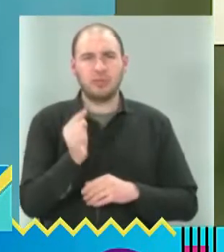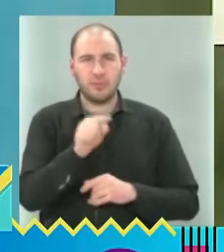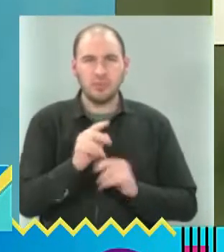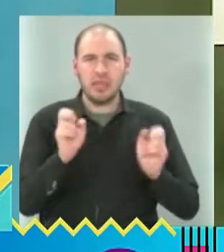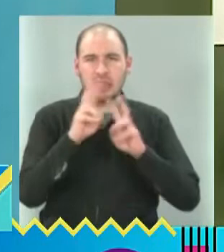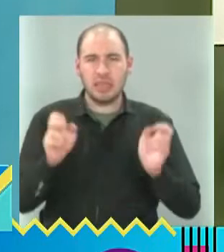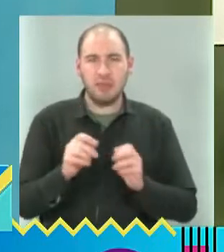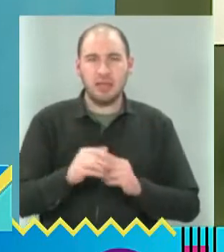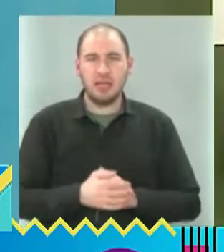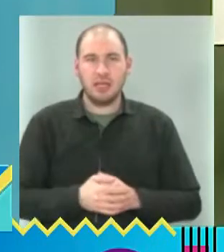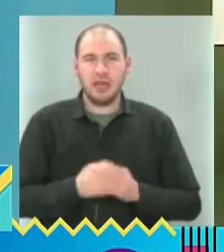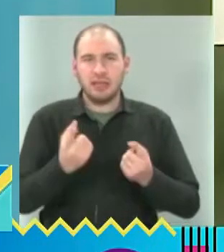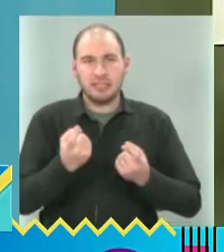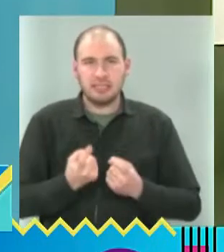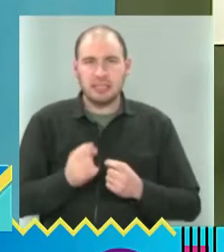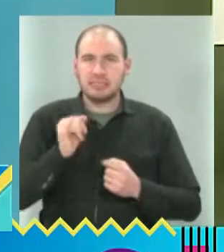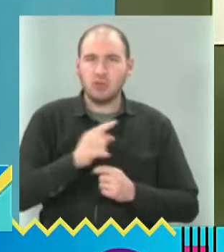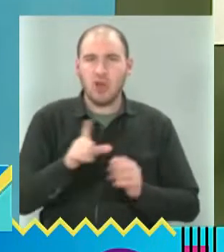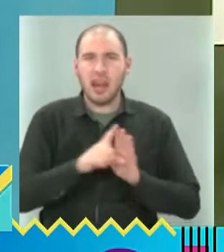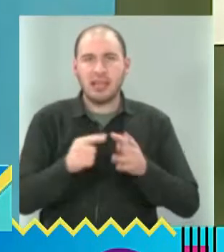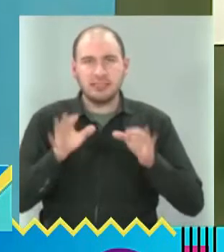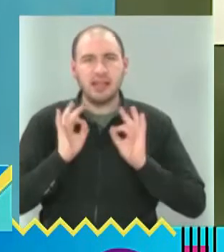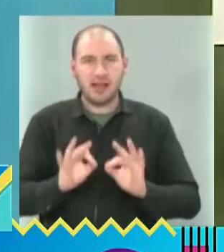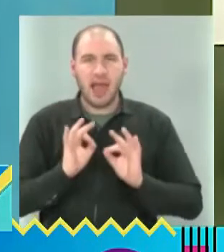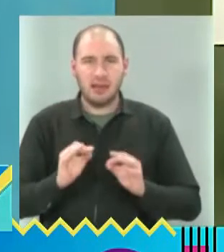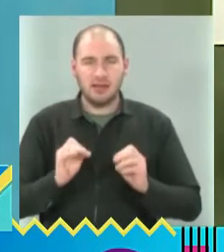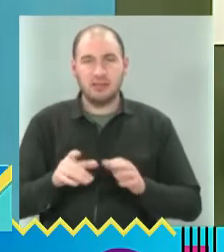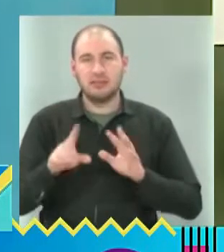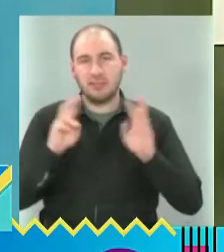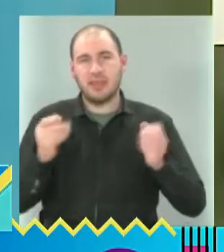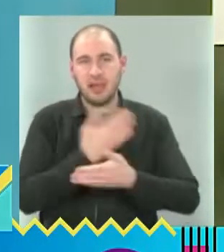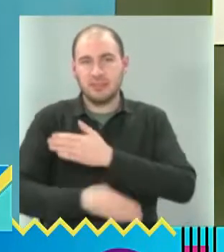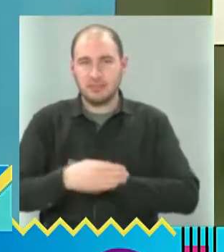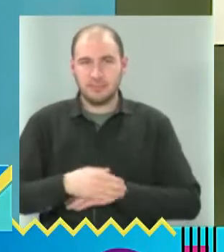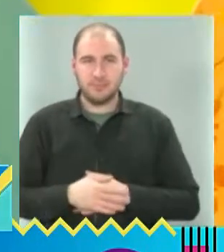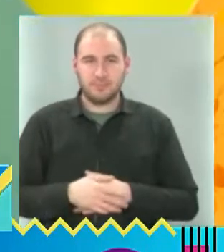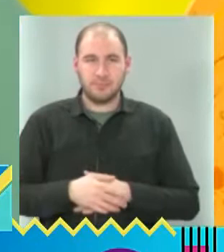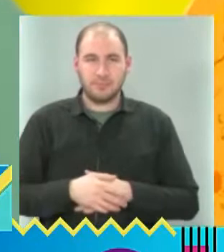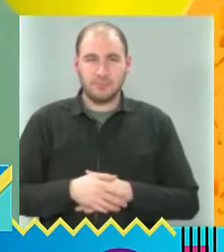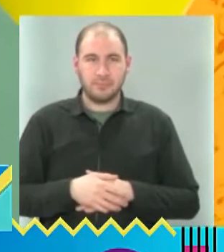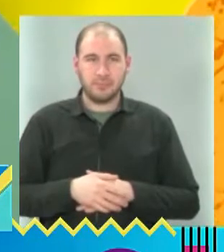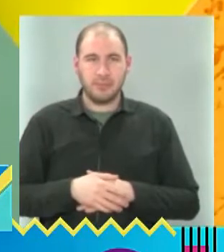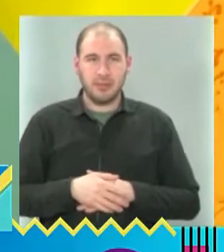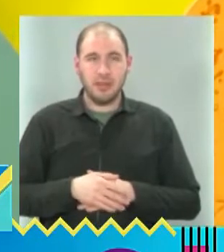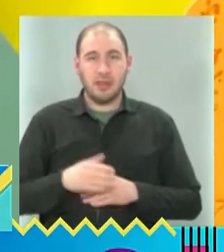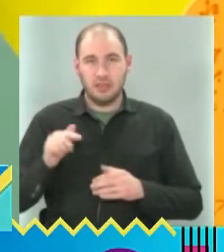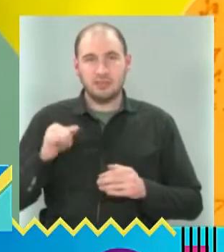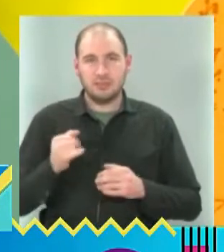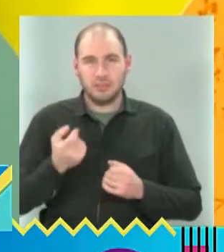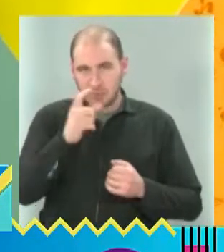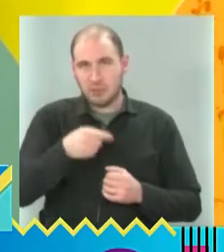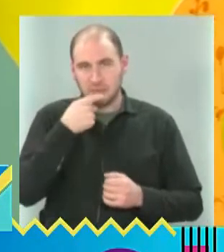con respecto a esto de la necesidad o no de una ley integral con respecto a discapacidad. Nos debemos,